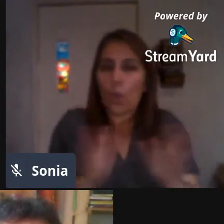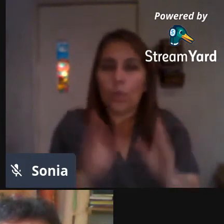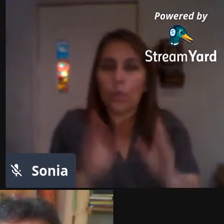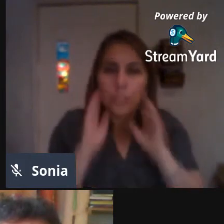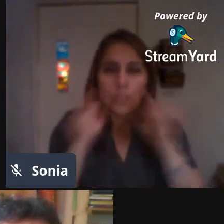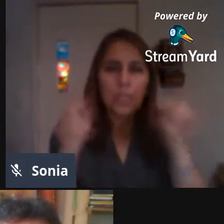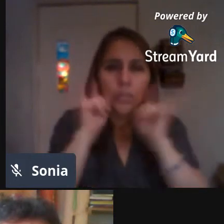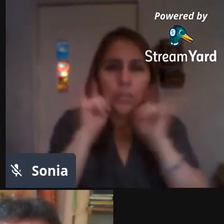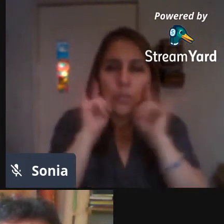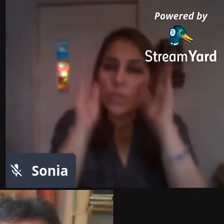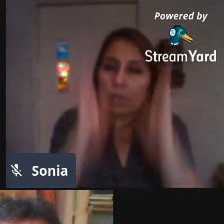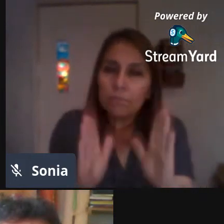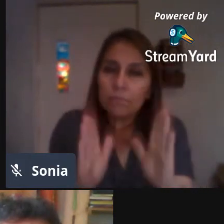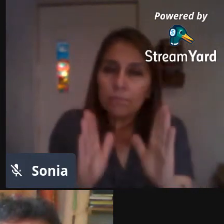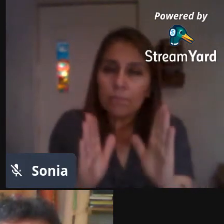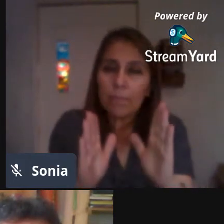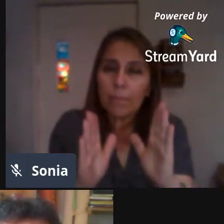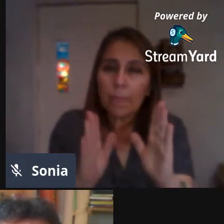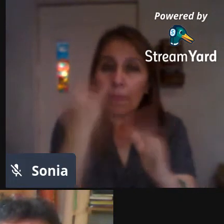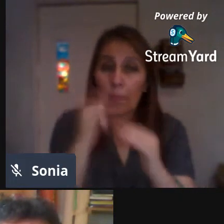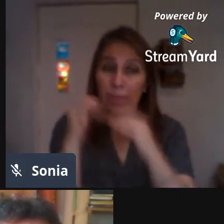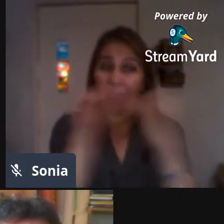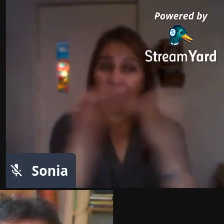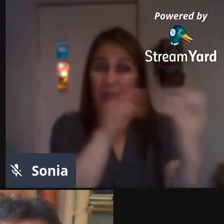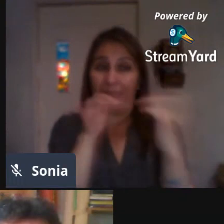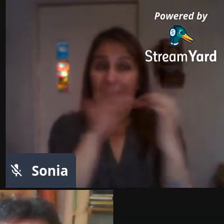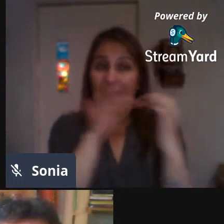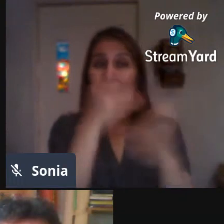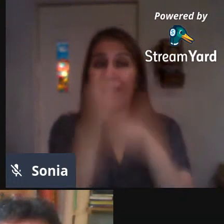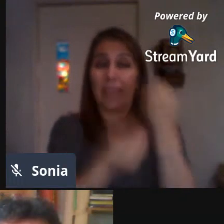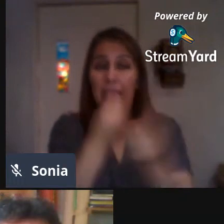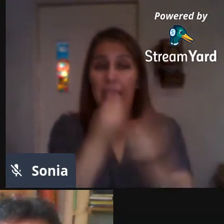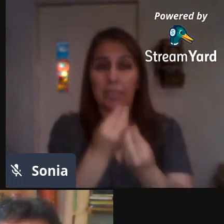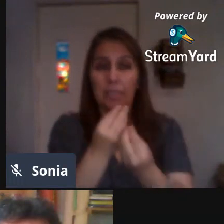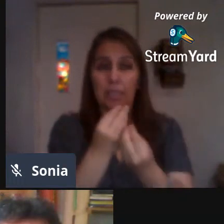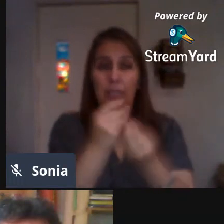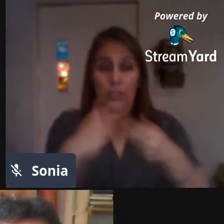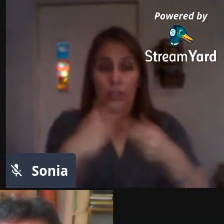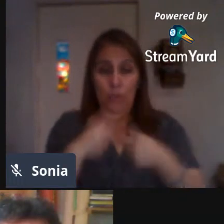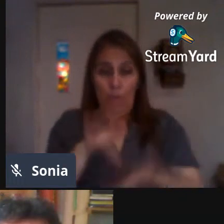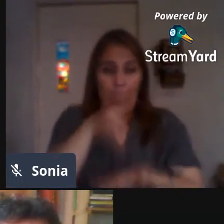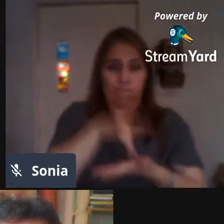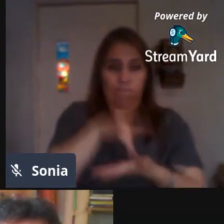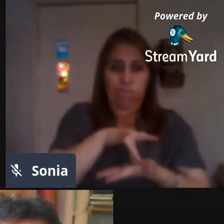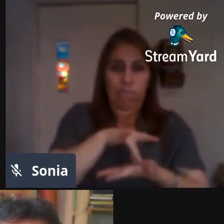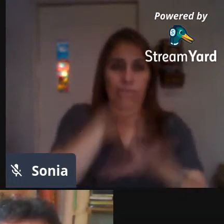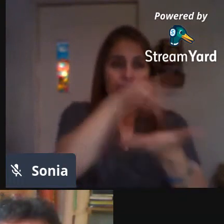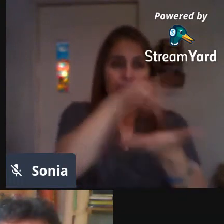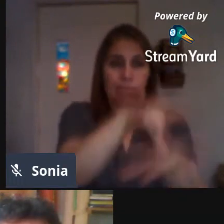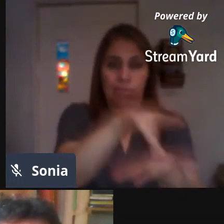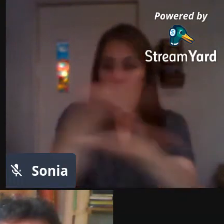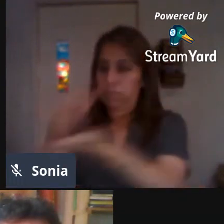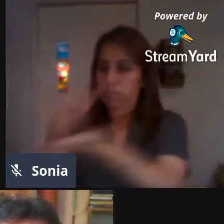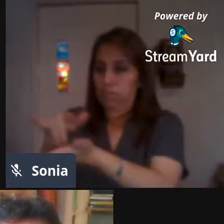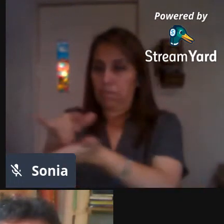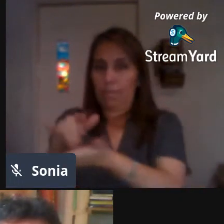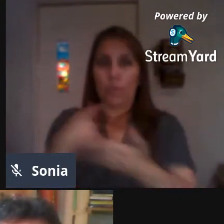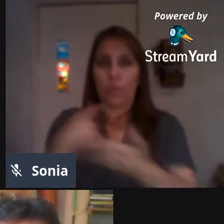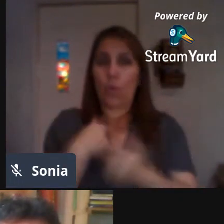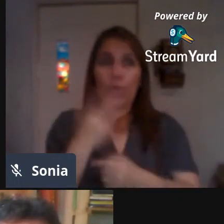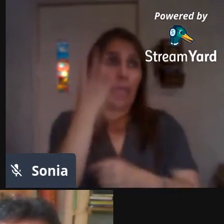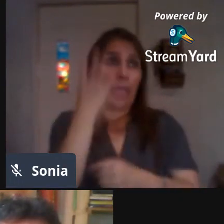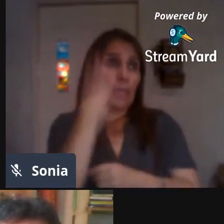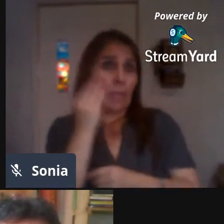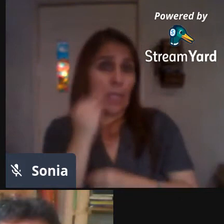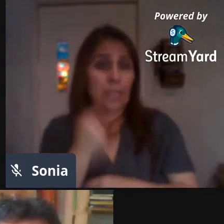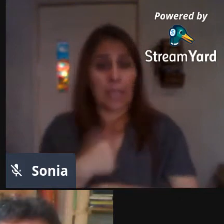ponernos en un lugar donde no existe ni la experiencia ni la singularidad un lugar donde solamente hay